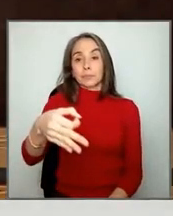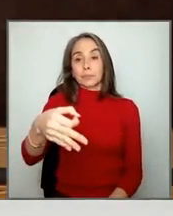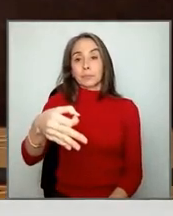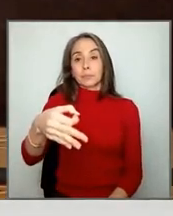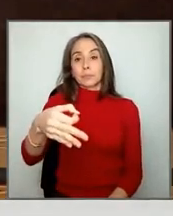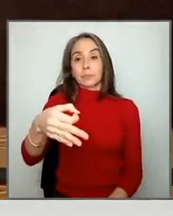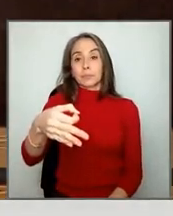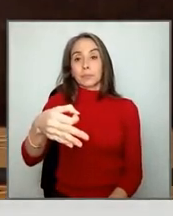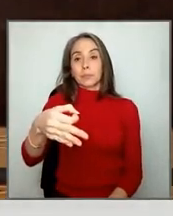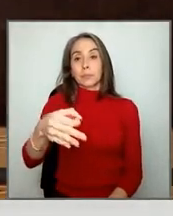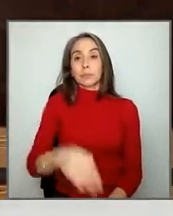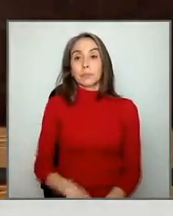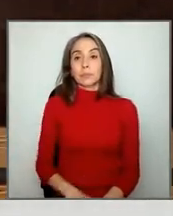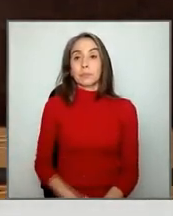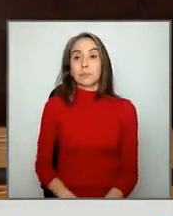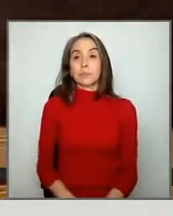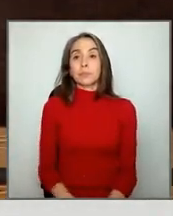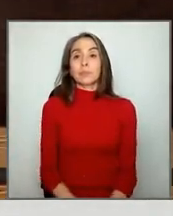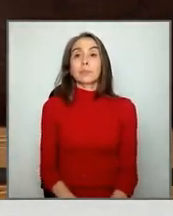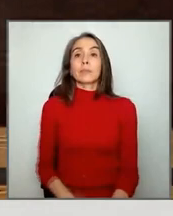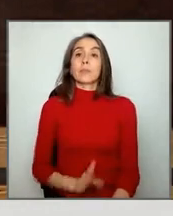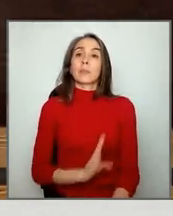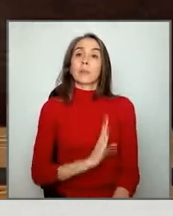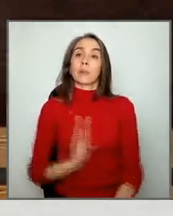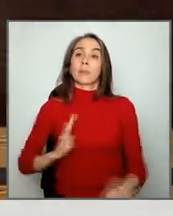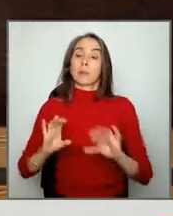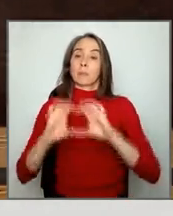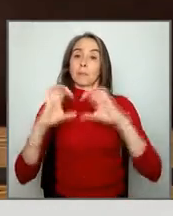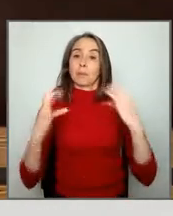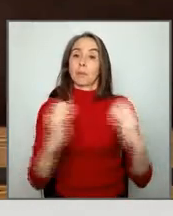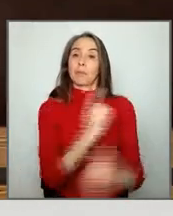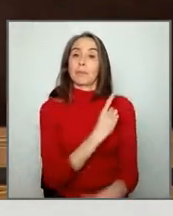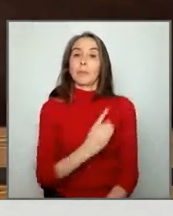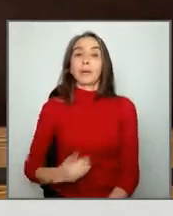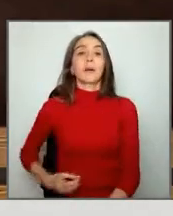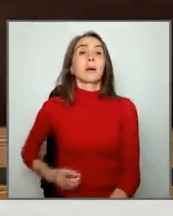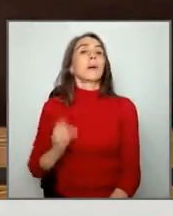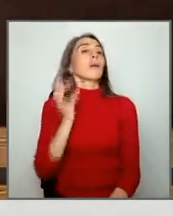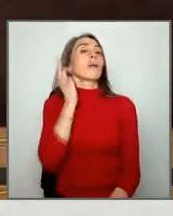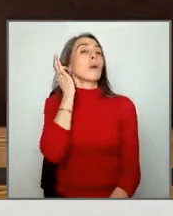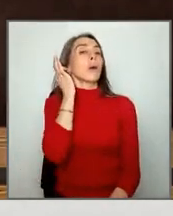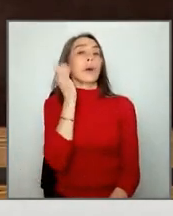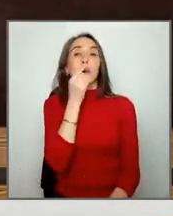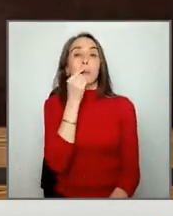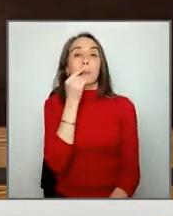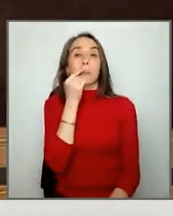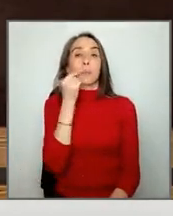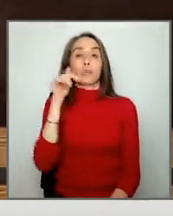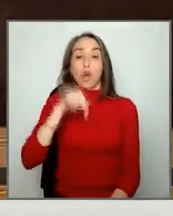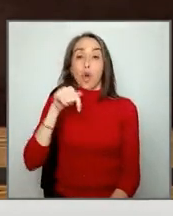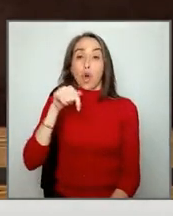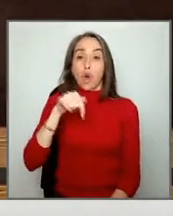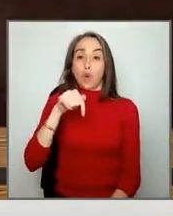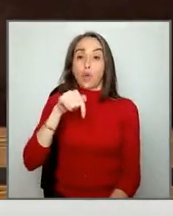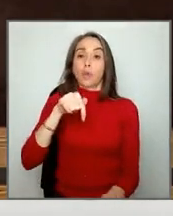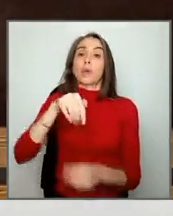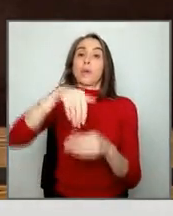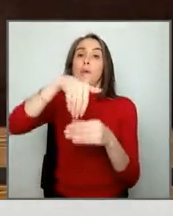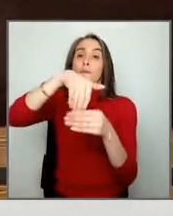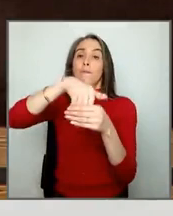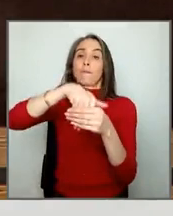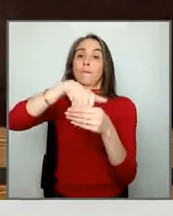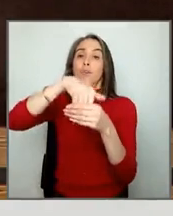a esta honorable cámara de diputadas y diputados que hoy día van a votar el proyecto